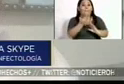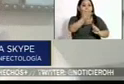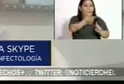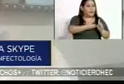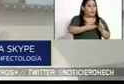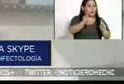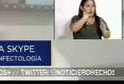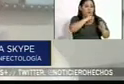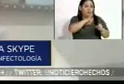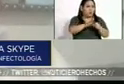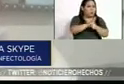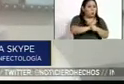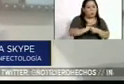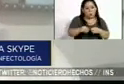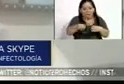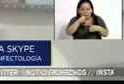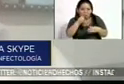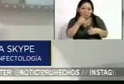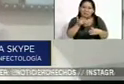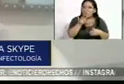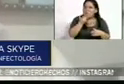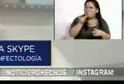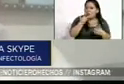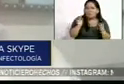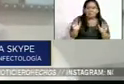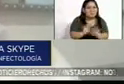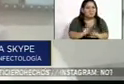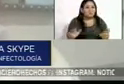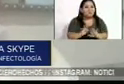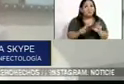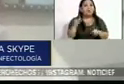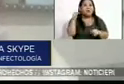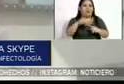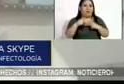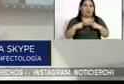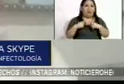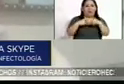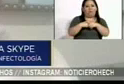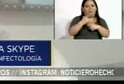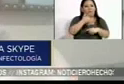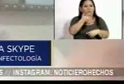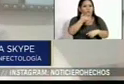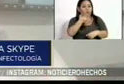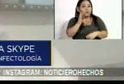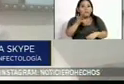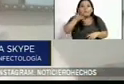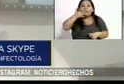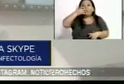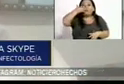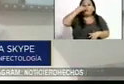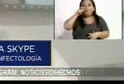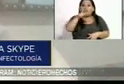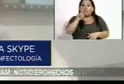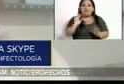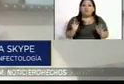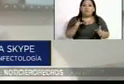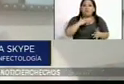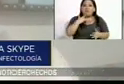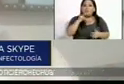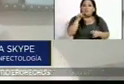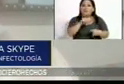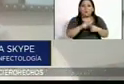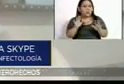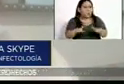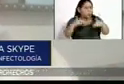pierde el gusto por la comida. De tal manera pues que hay una alteración del bulbo olfatorio, el cual repercute también en la